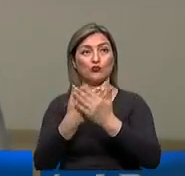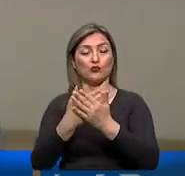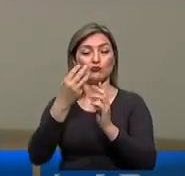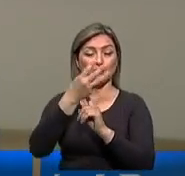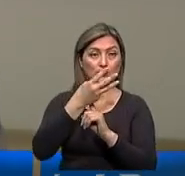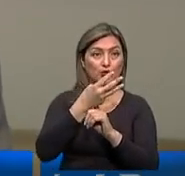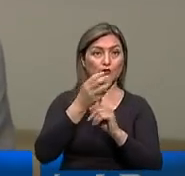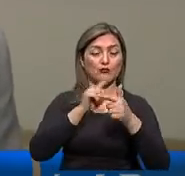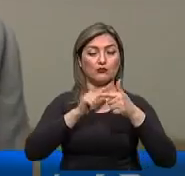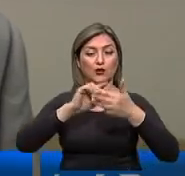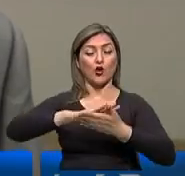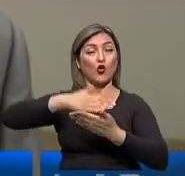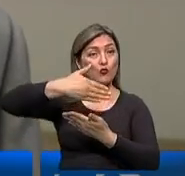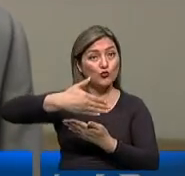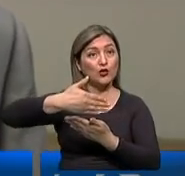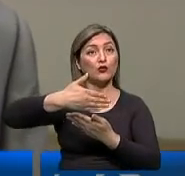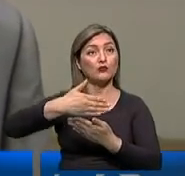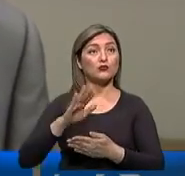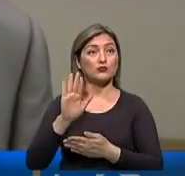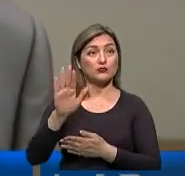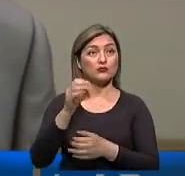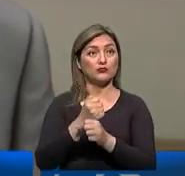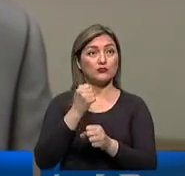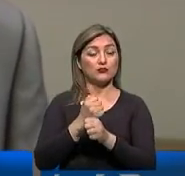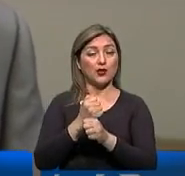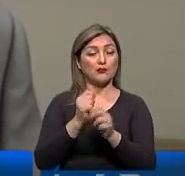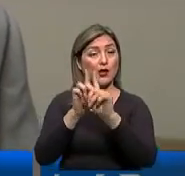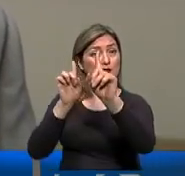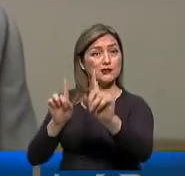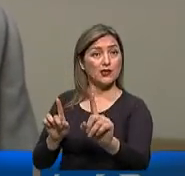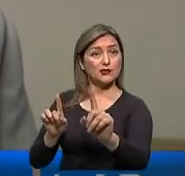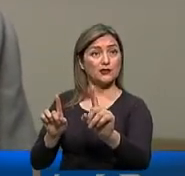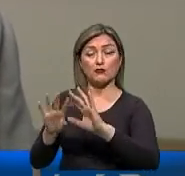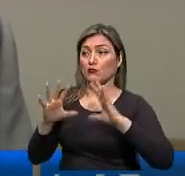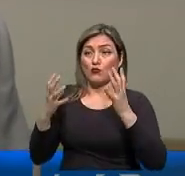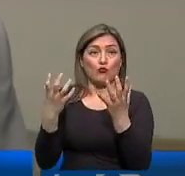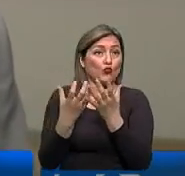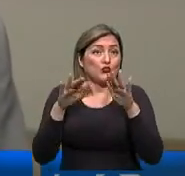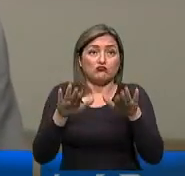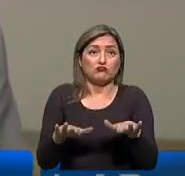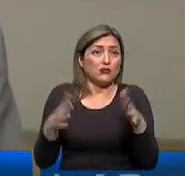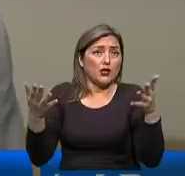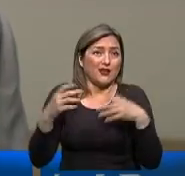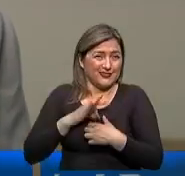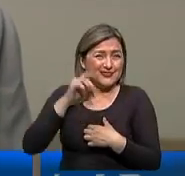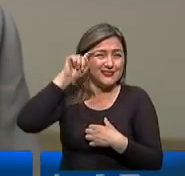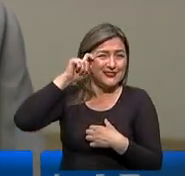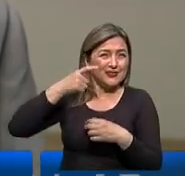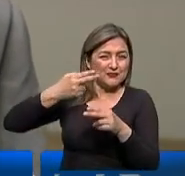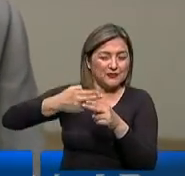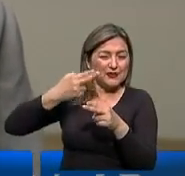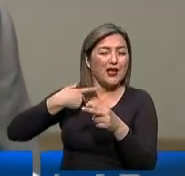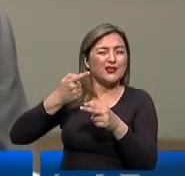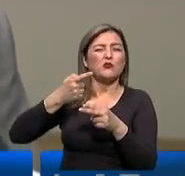internet, computadoras y demás para realizar aquel teletrabajo que llegó al mundo para quedarse con esta pandemia. Y por supuesto,